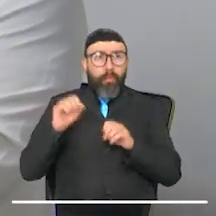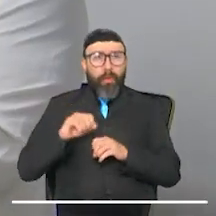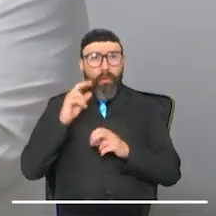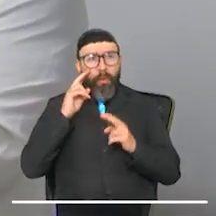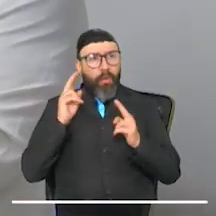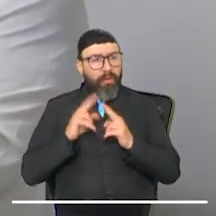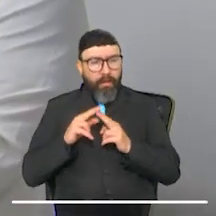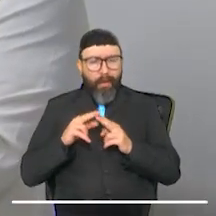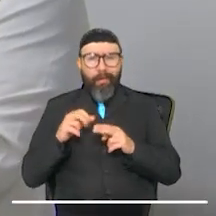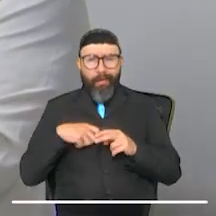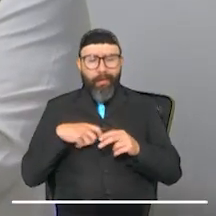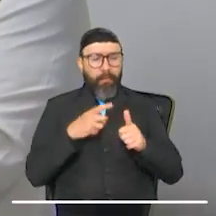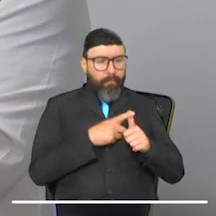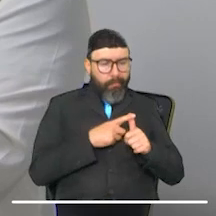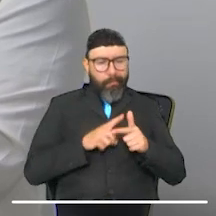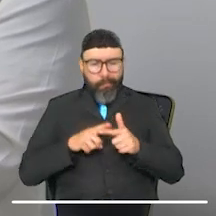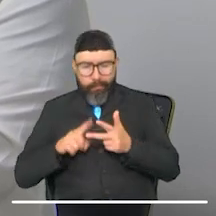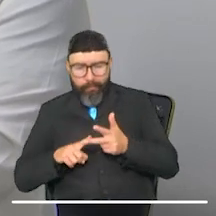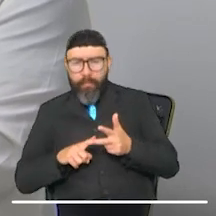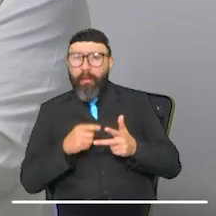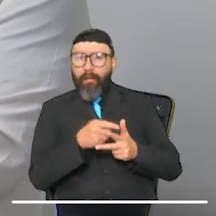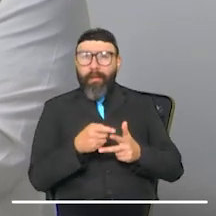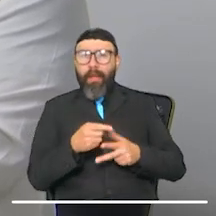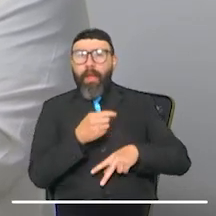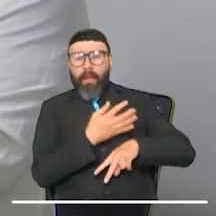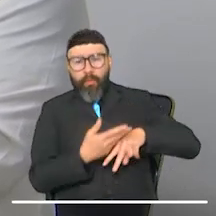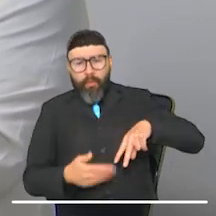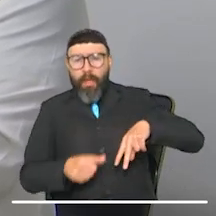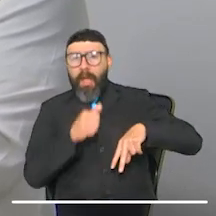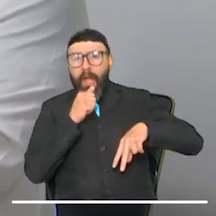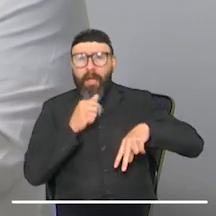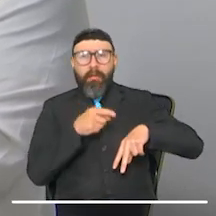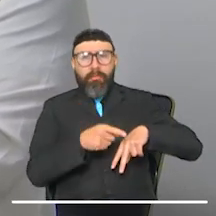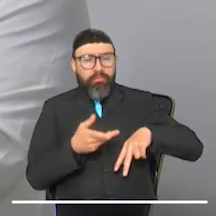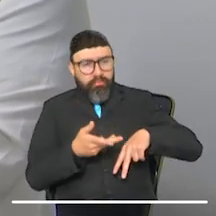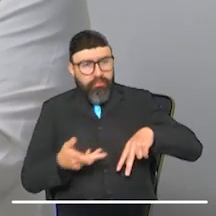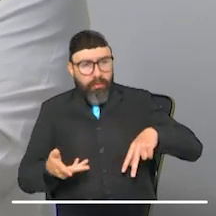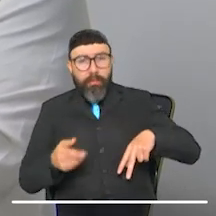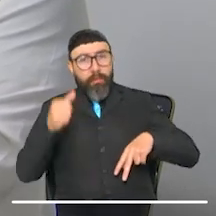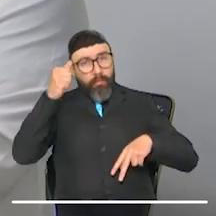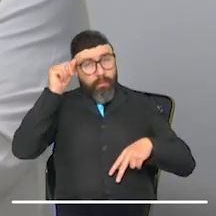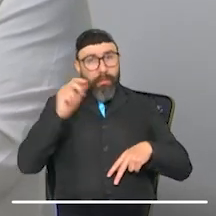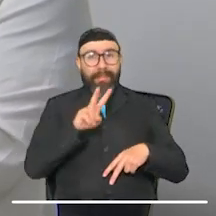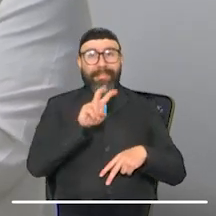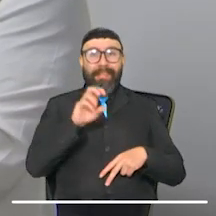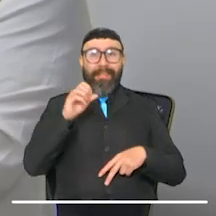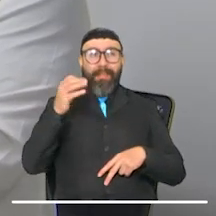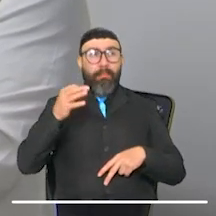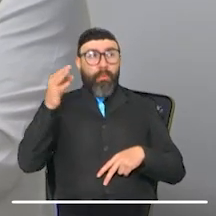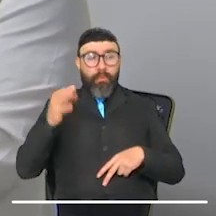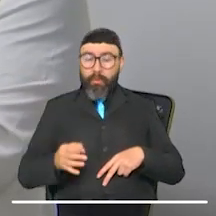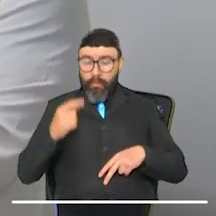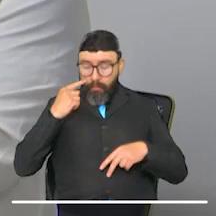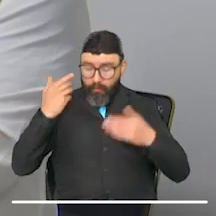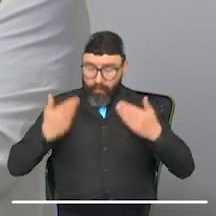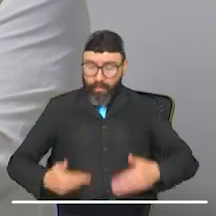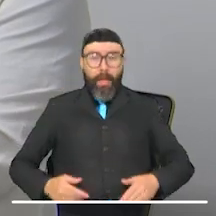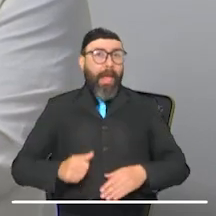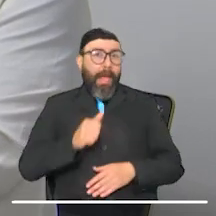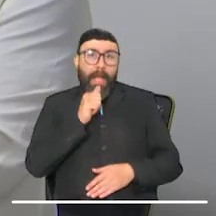esos tres sistemas de movimiento de líquidos en el cuerpo Recuerden que el 70% de lo que vemos acá es líquido